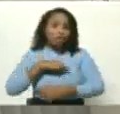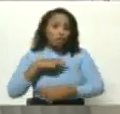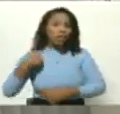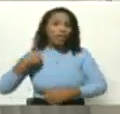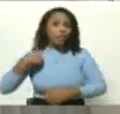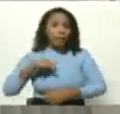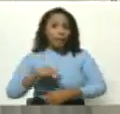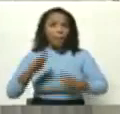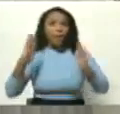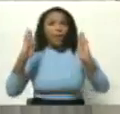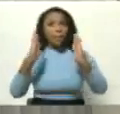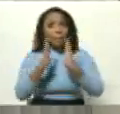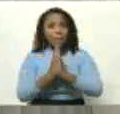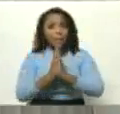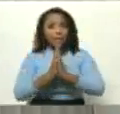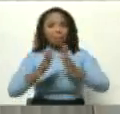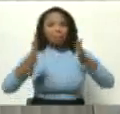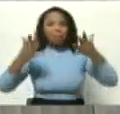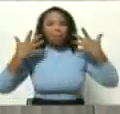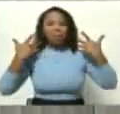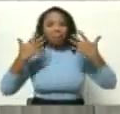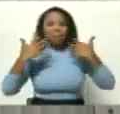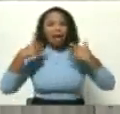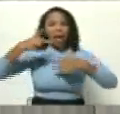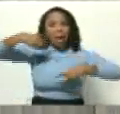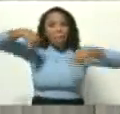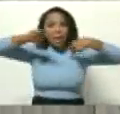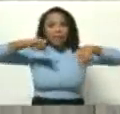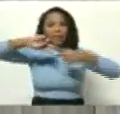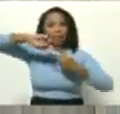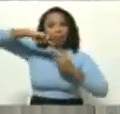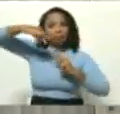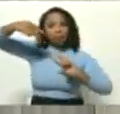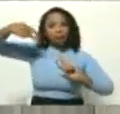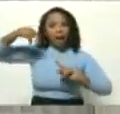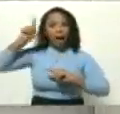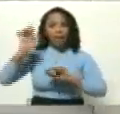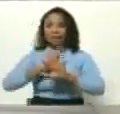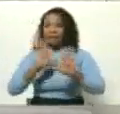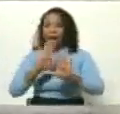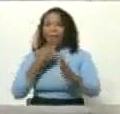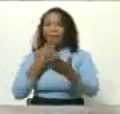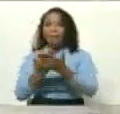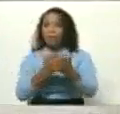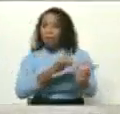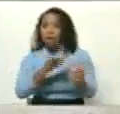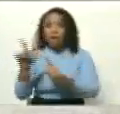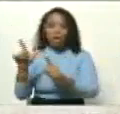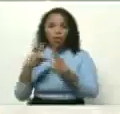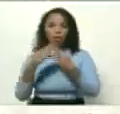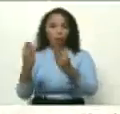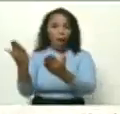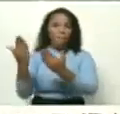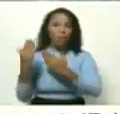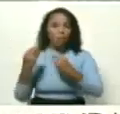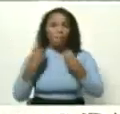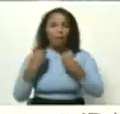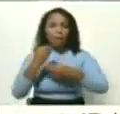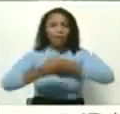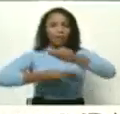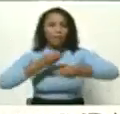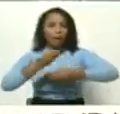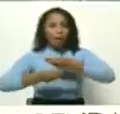misa al aire libre en la Plaza Diego Ibarra. Ya están todos los permisos y todo el apoyo para que se